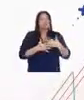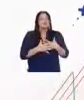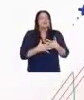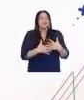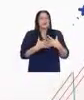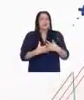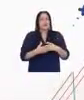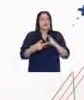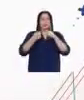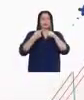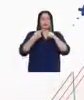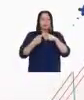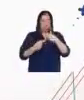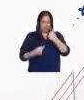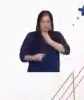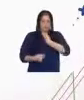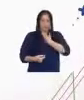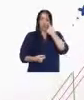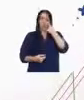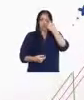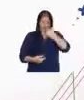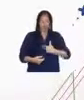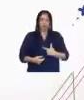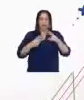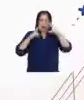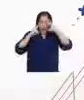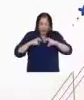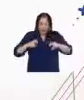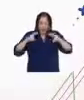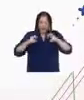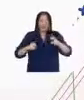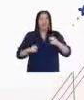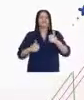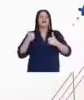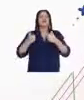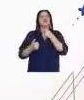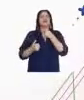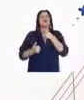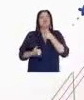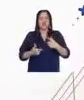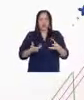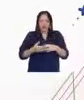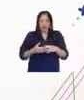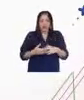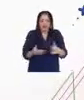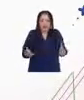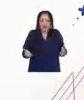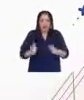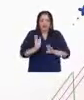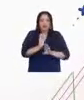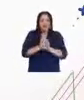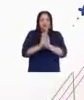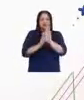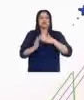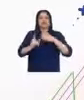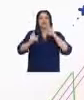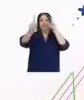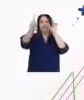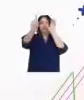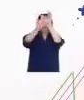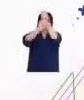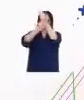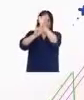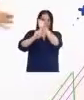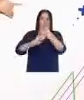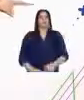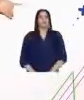del autoconocimiento, de la reflexión sobre nuestro llamado y del emprendimiento de nuestro camino hacia ese